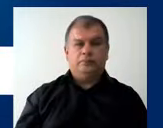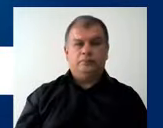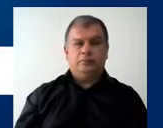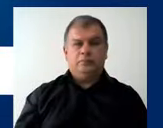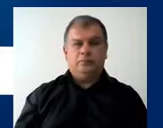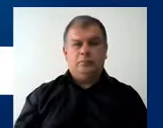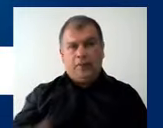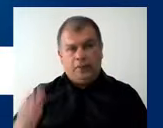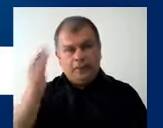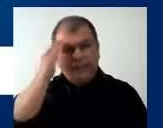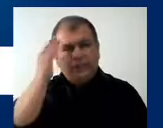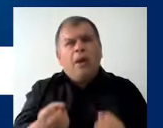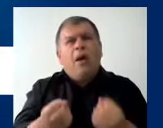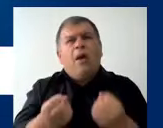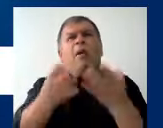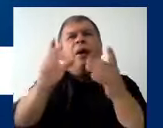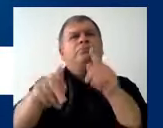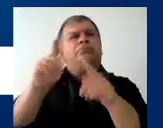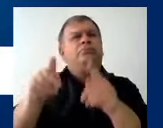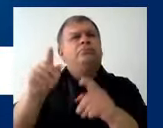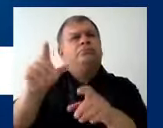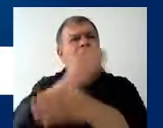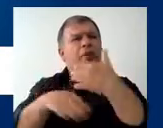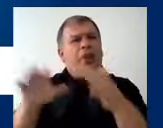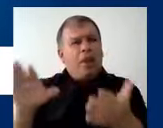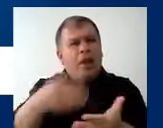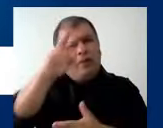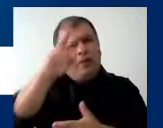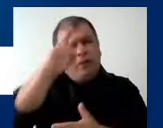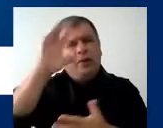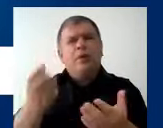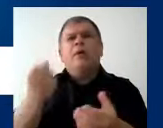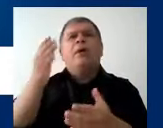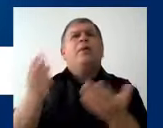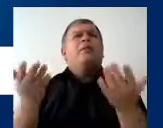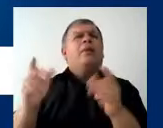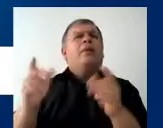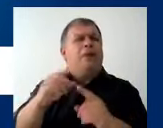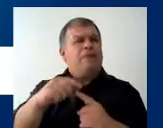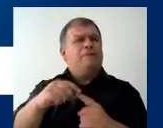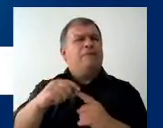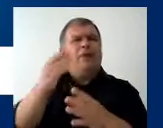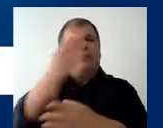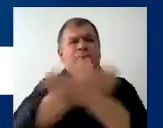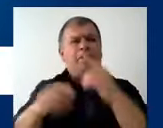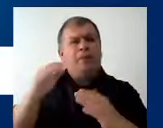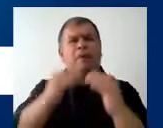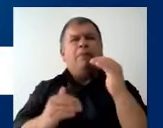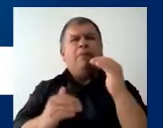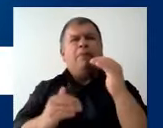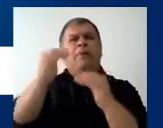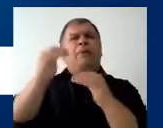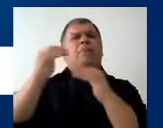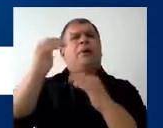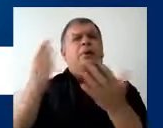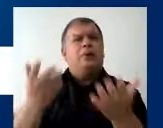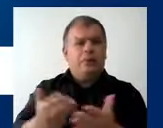¿Se sabe cuántas personas con discapacidad existen en el Perú y cuáles son las principales discapacidades que presentan?